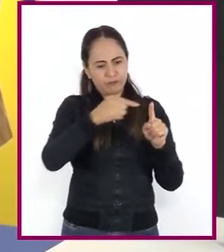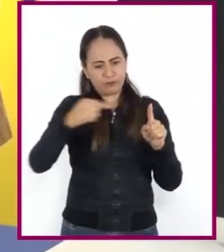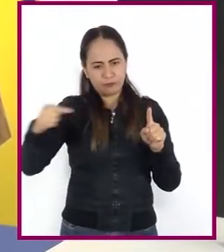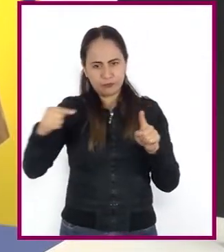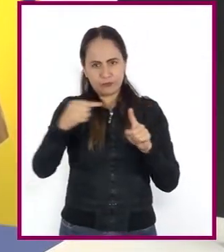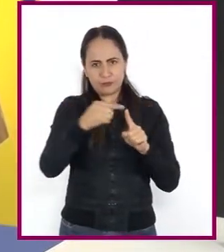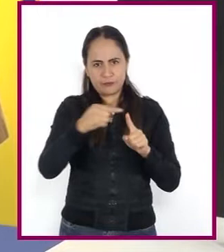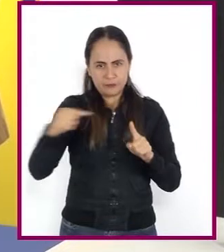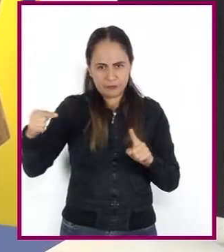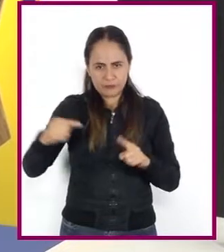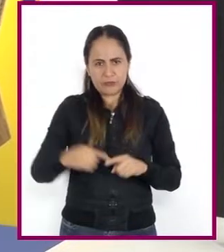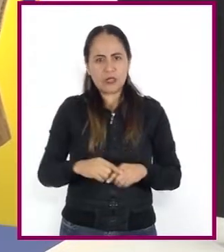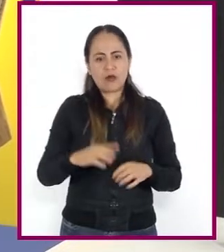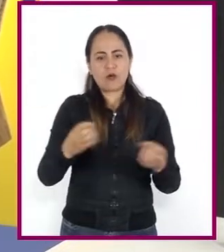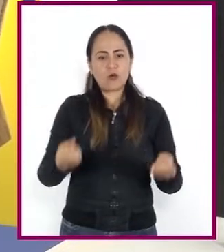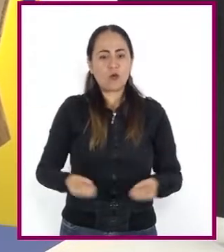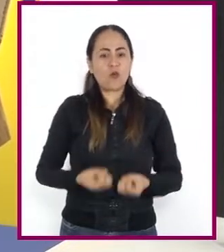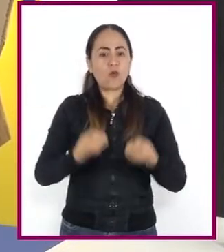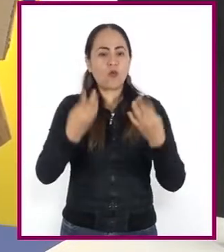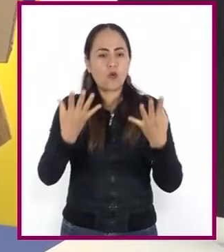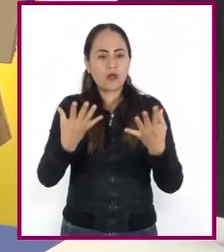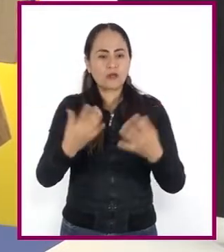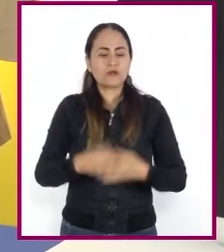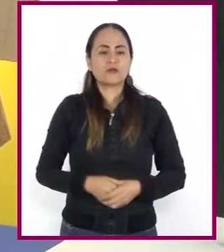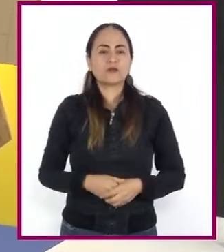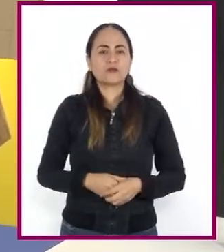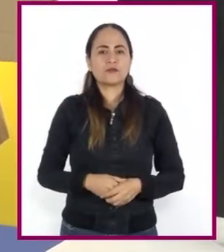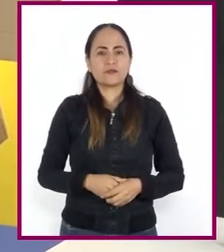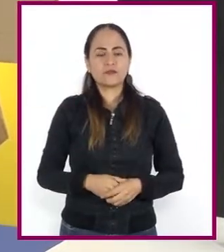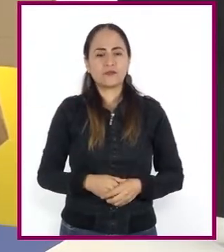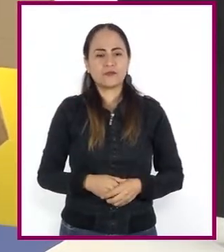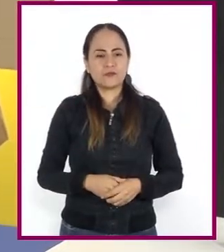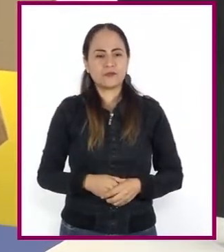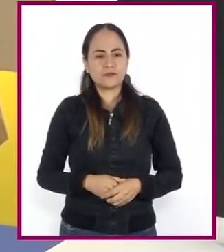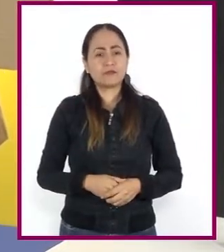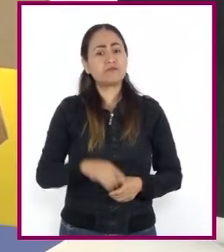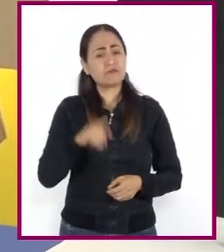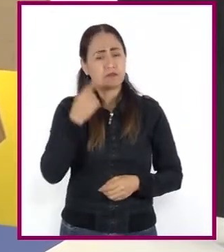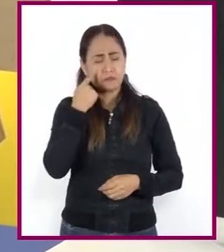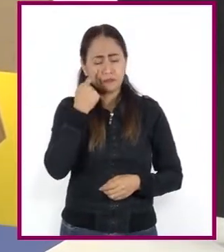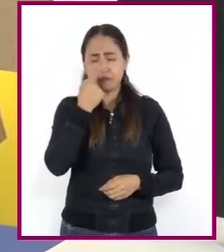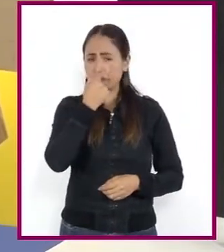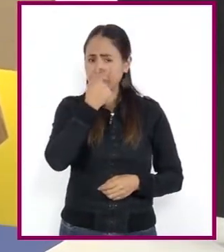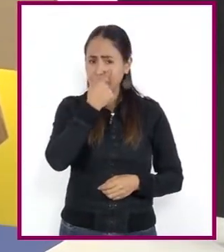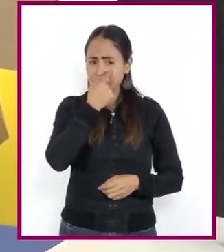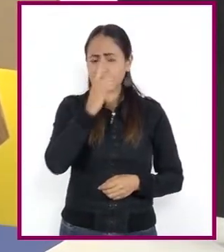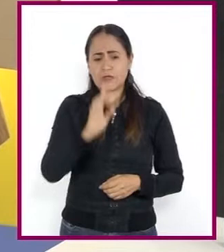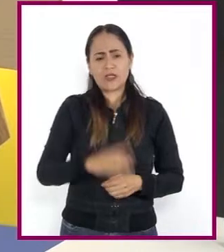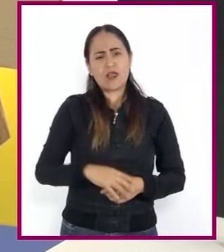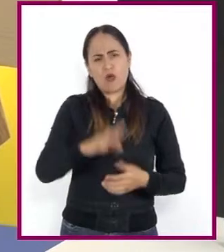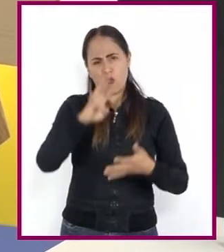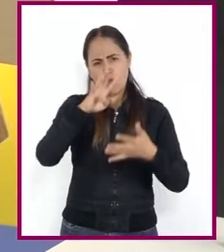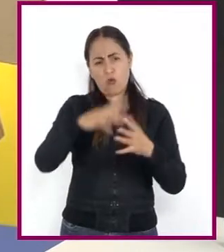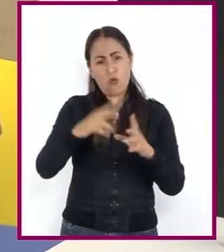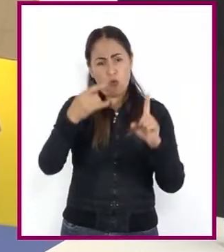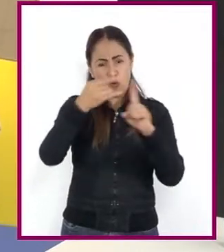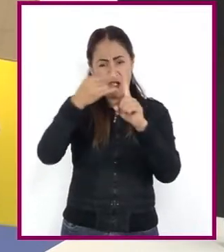quedarán 100 espacios. Si lo prefieren, podrán hacer menos cuadros.